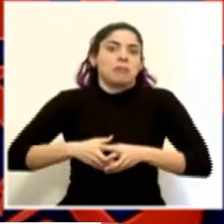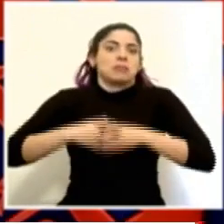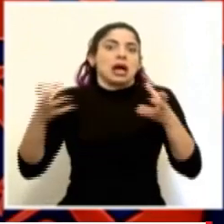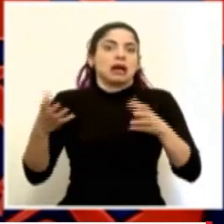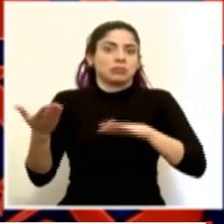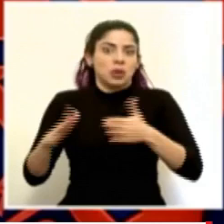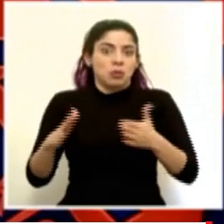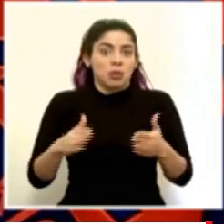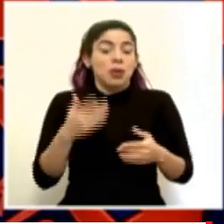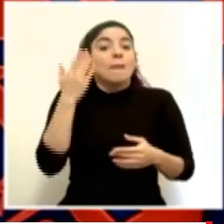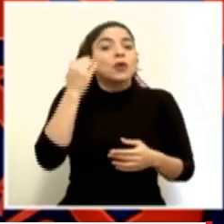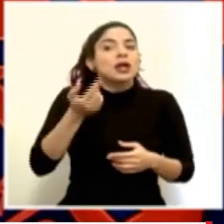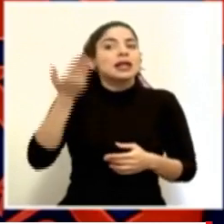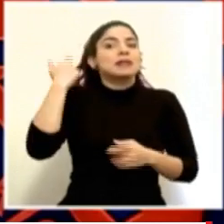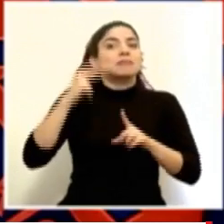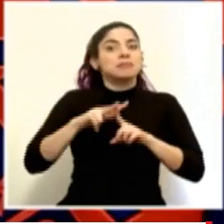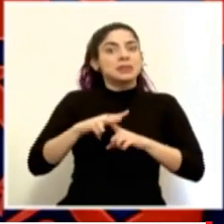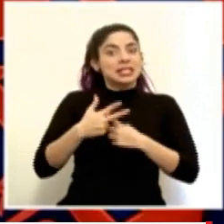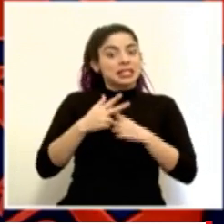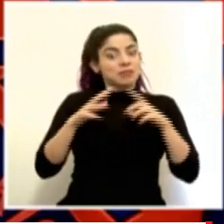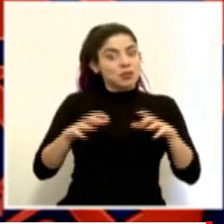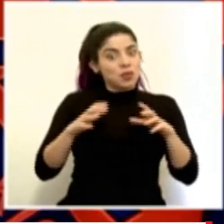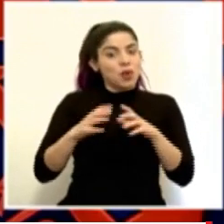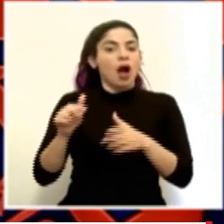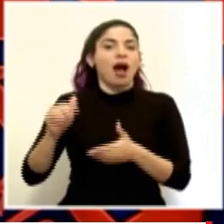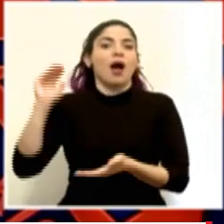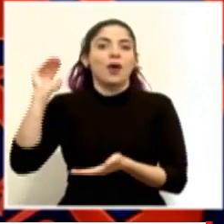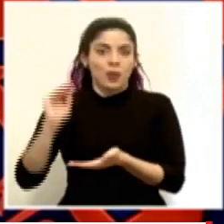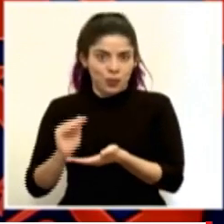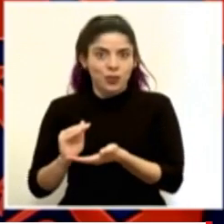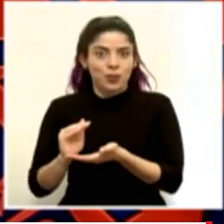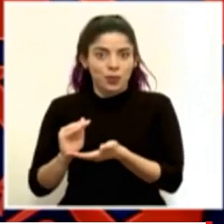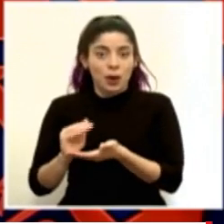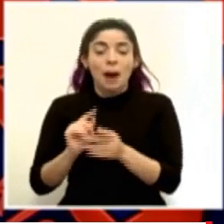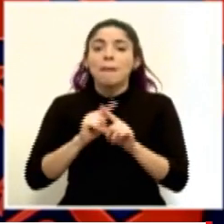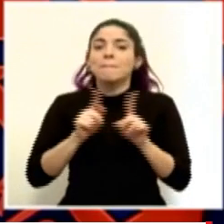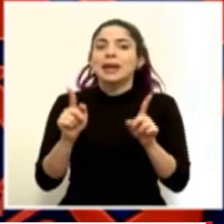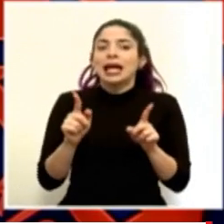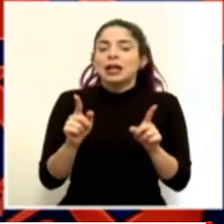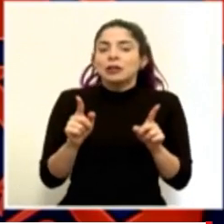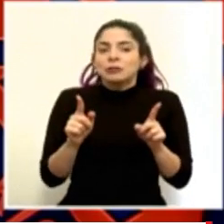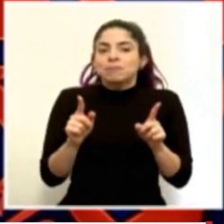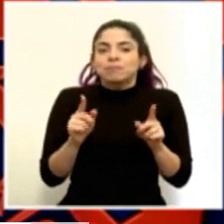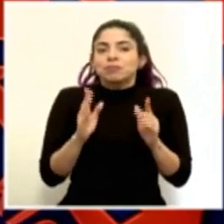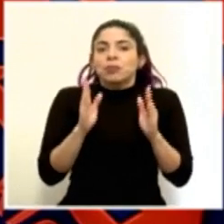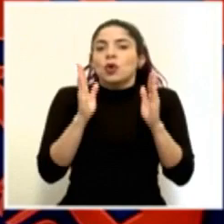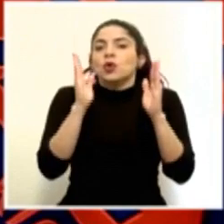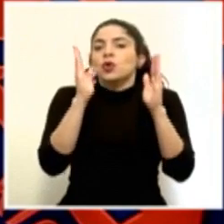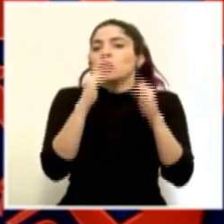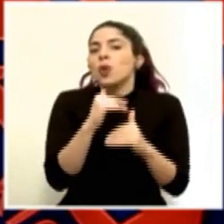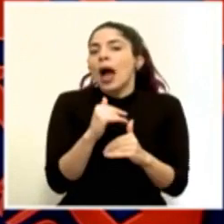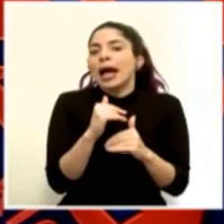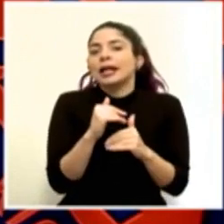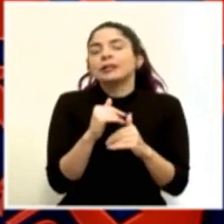se tomaron desde el inicio, pero que nada nos está, no hay